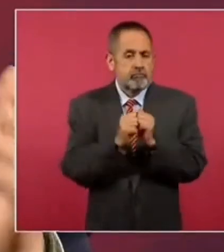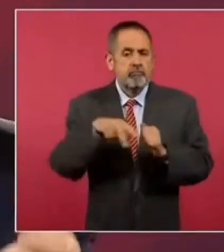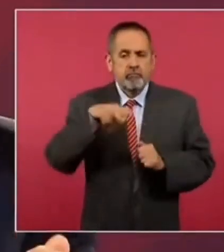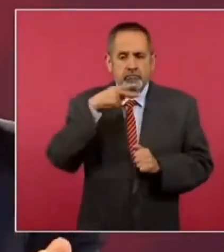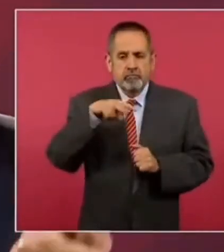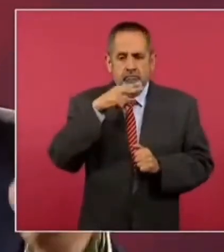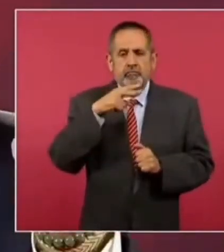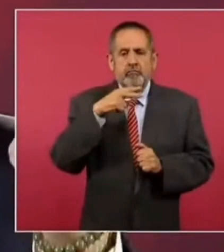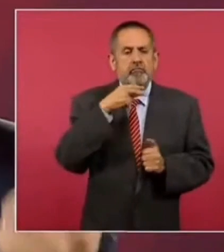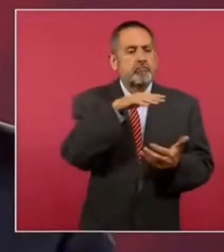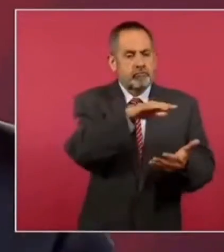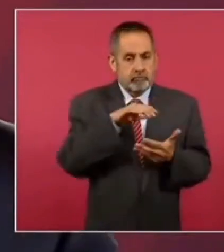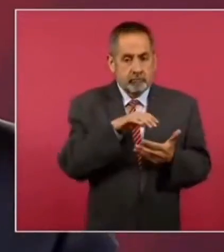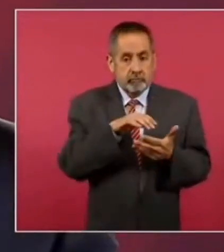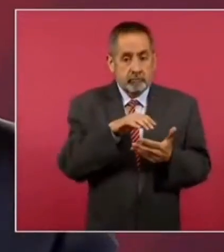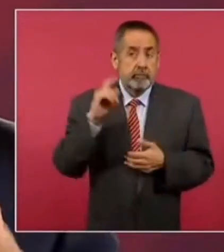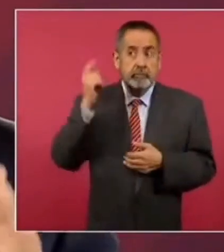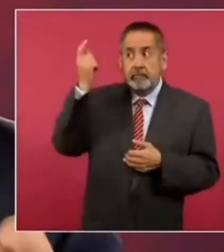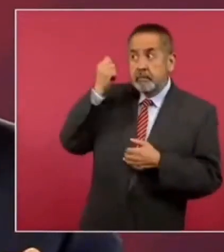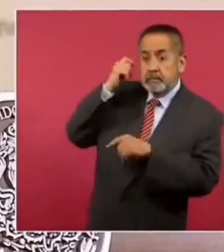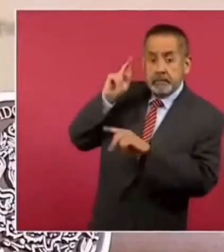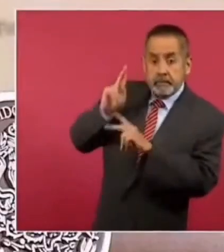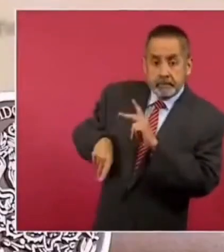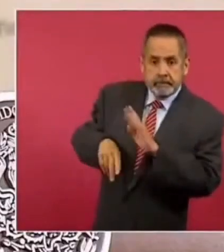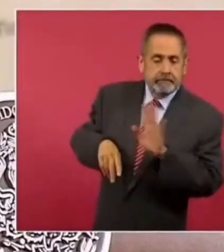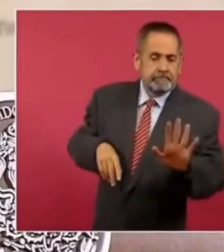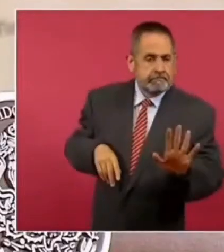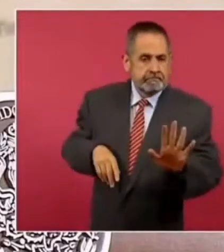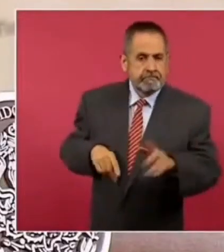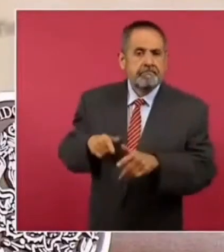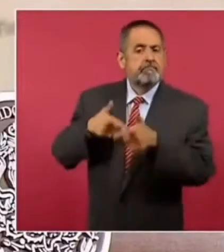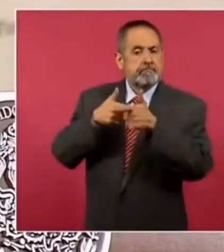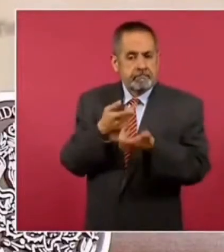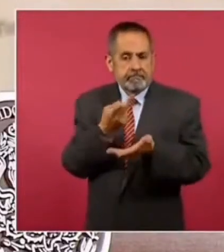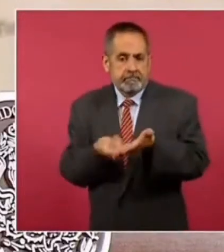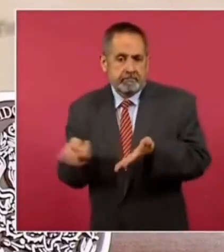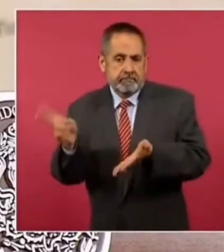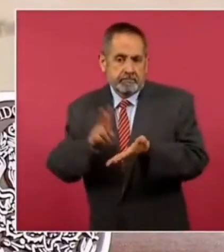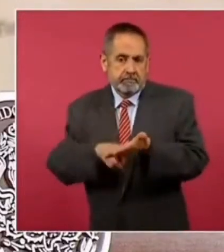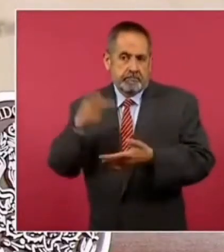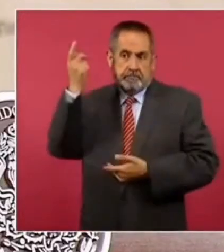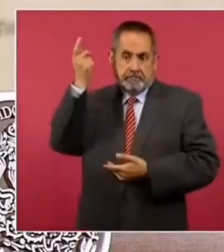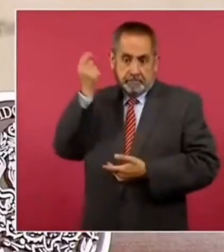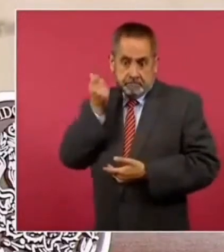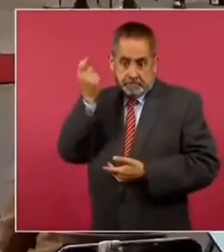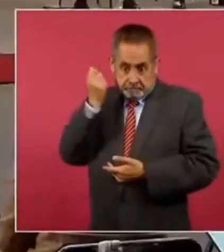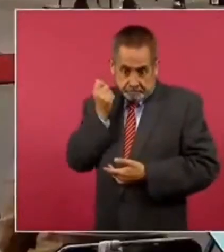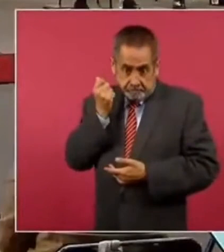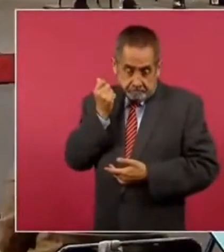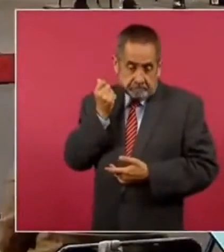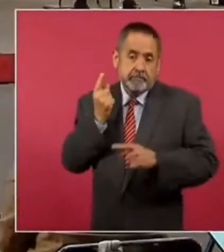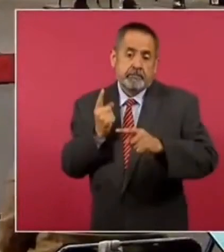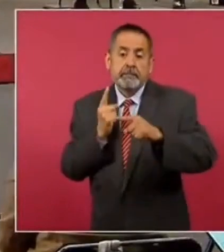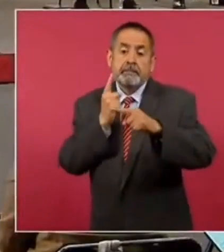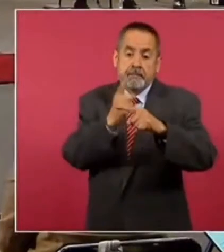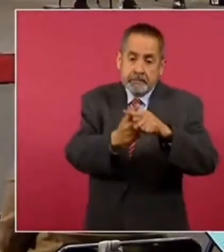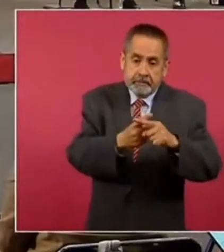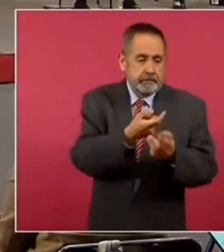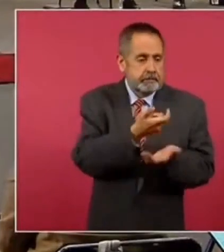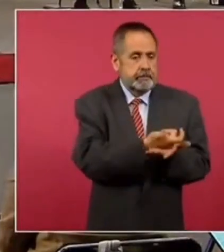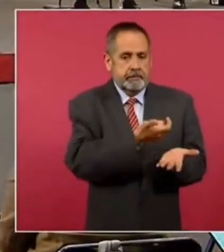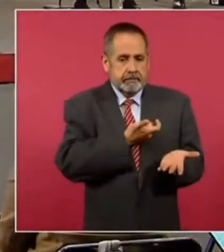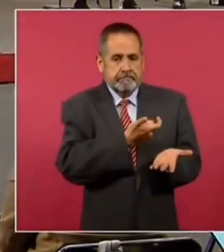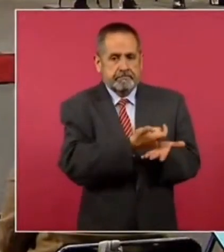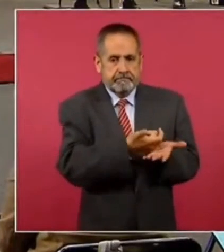aguinaldo, no pierden su jubilación. Es decir, tendrían los dos ingresos. Por un lado, un contrato por parte del